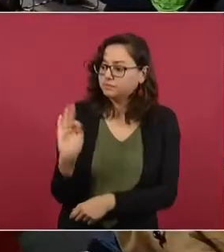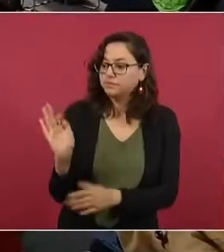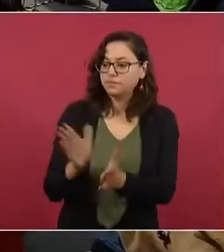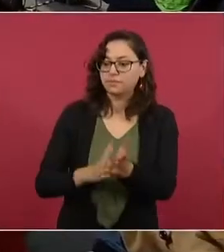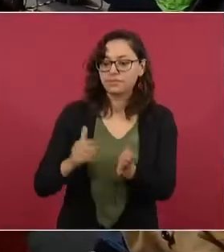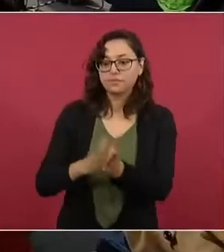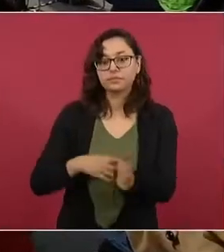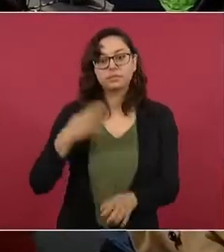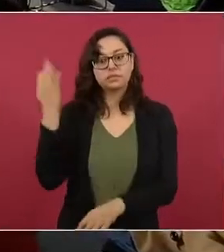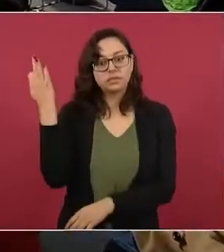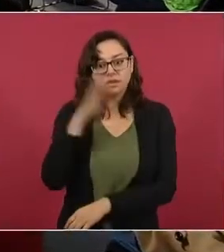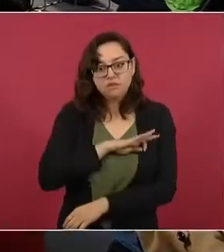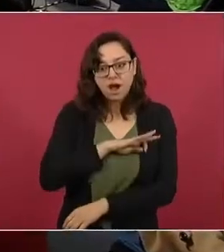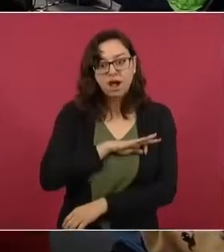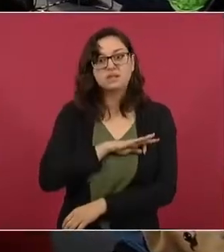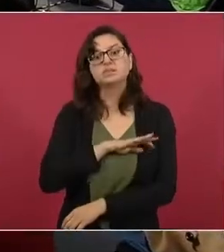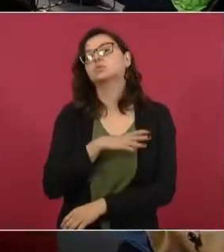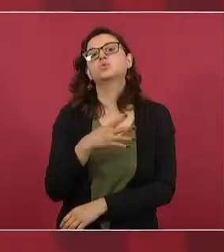documentos falsos,